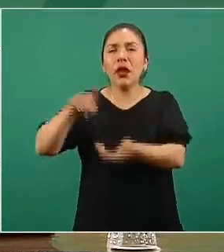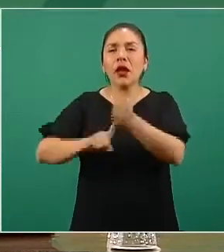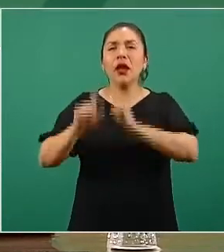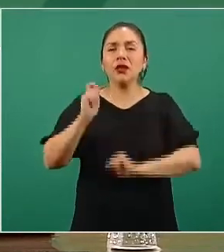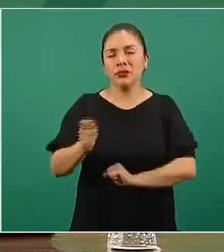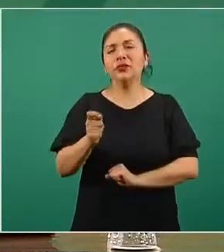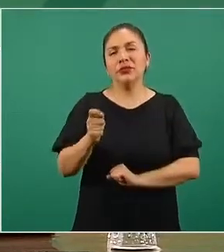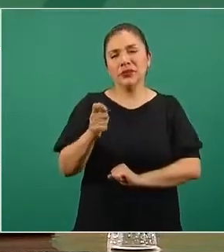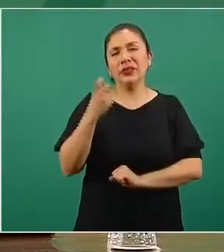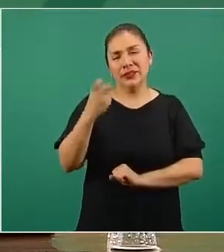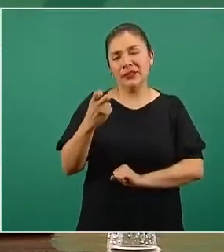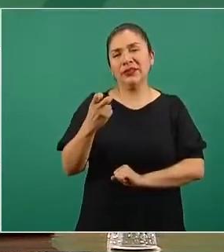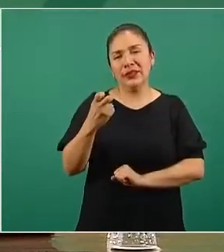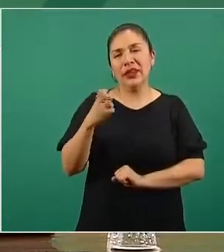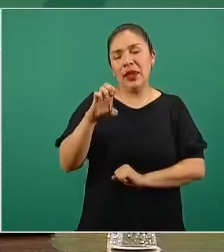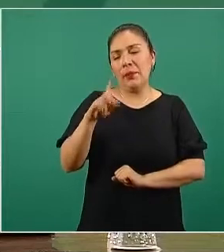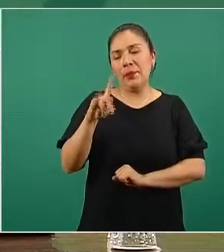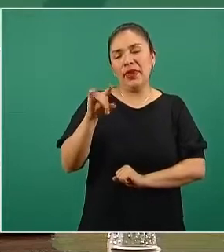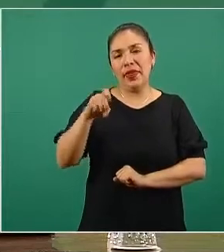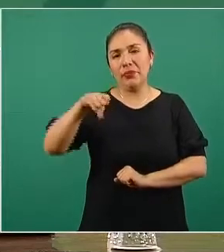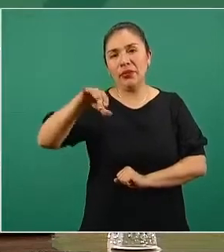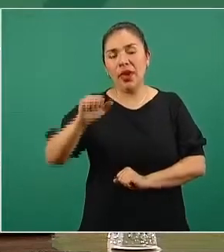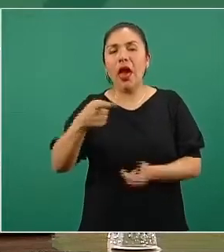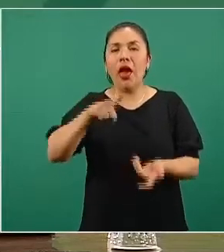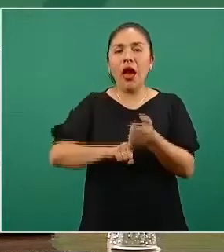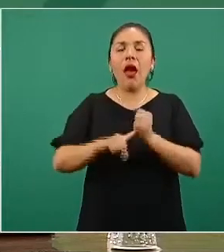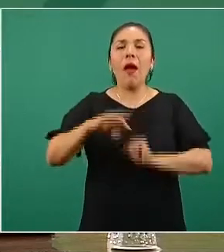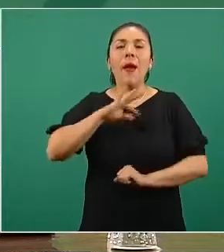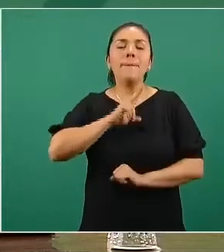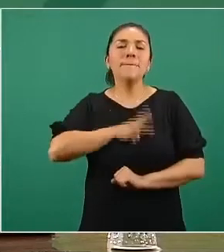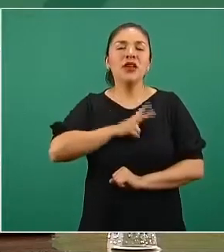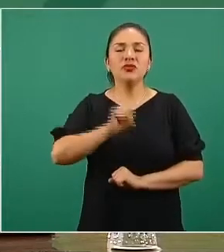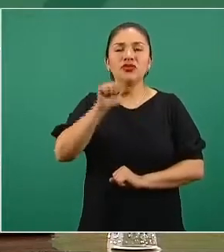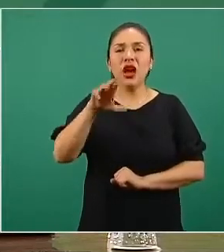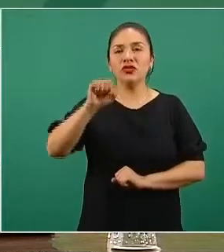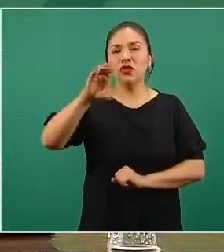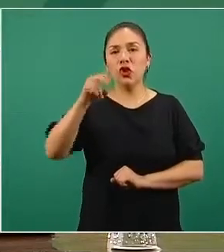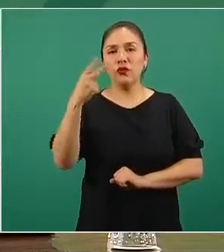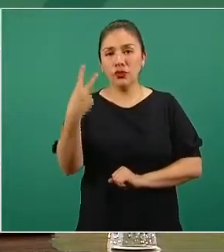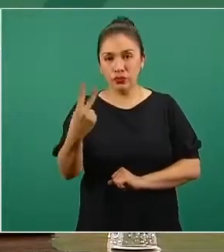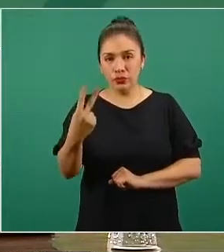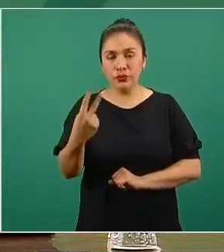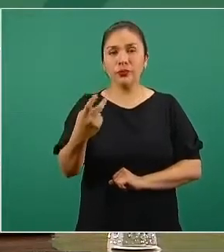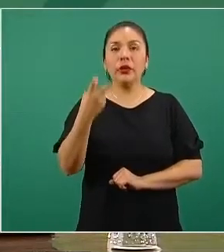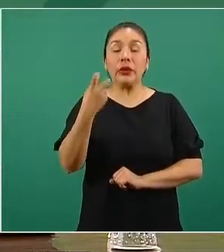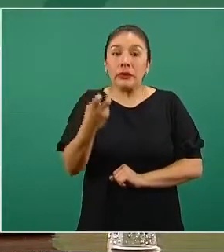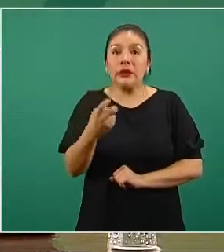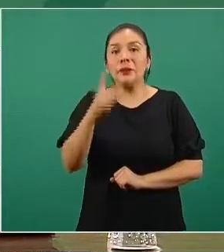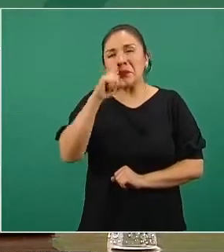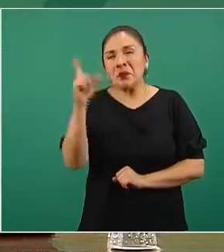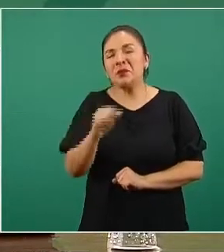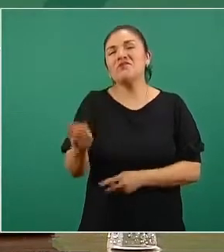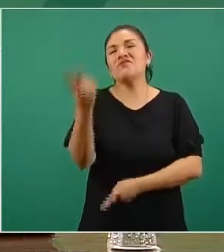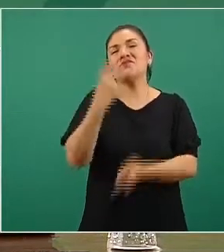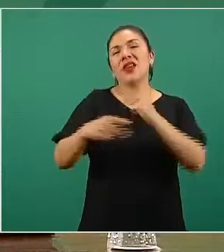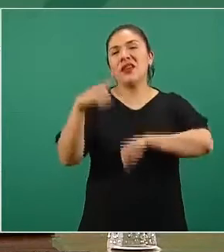de la epidemia provocada por el virus SARS-CoV-2, el virus que provoca la